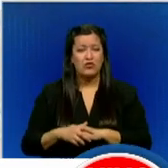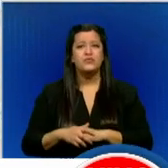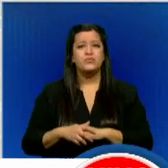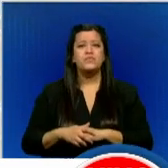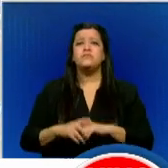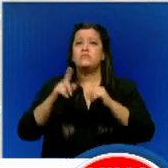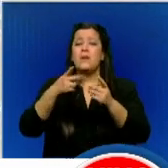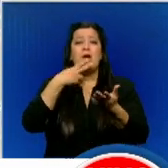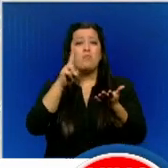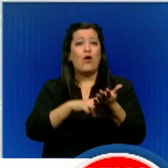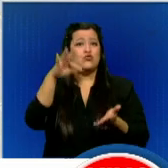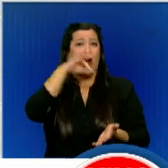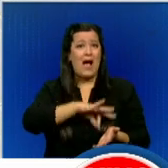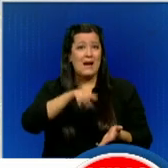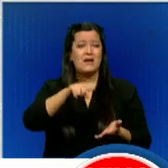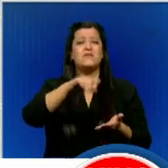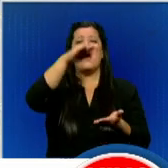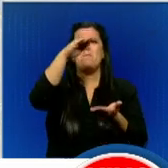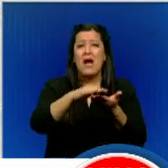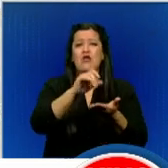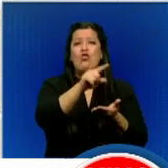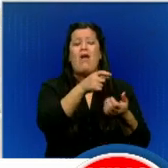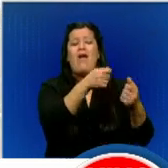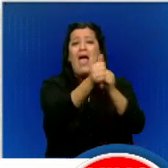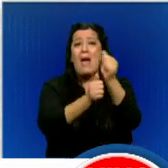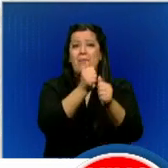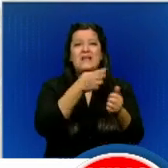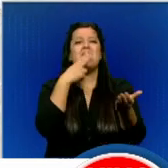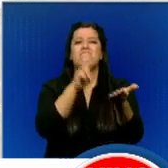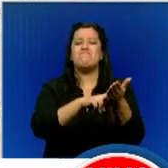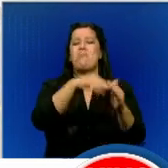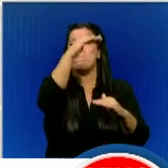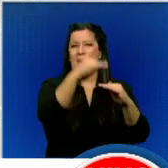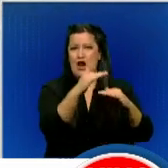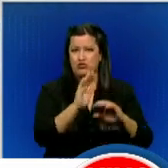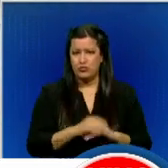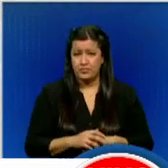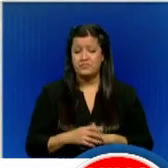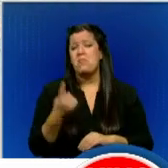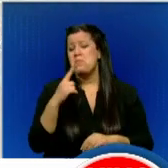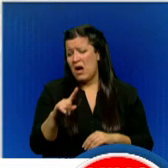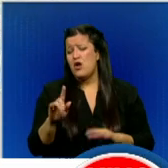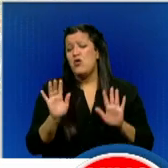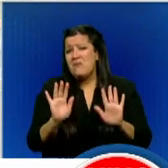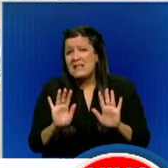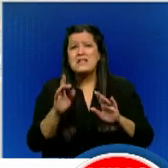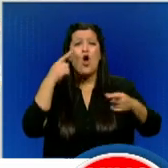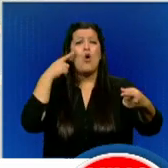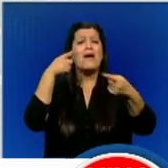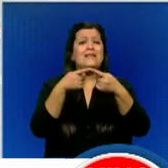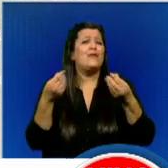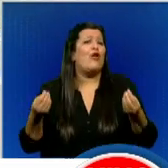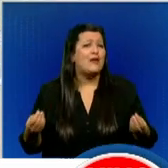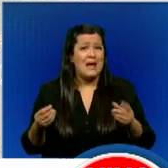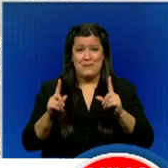del impuesto a las ganancias sobre las sociedades naturalmente que el objetivo que tenía